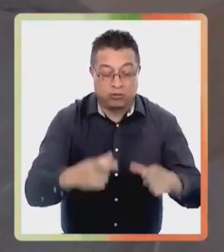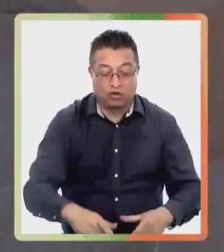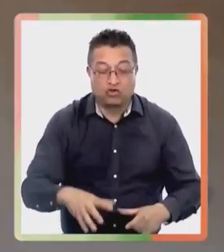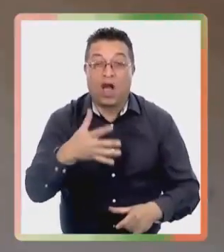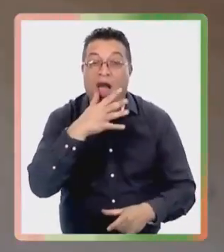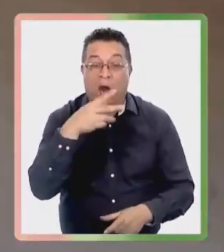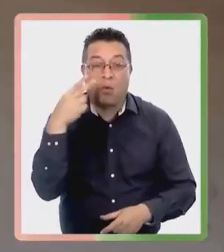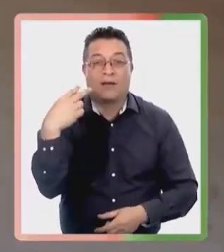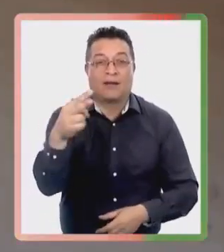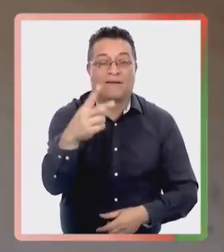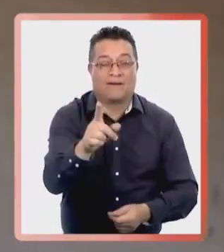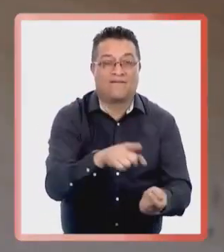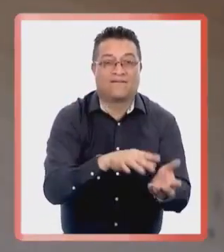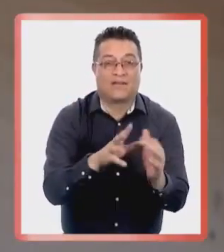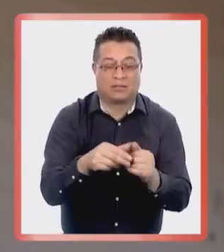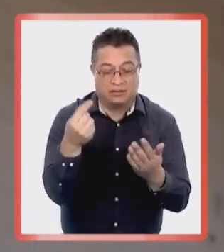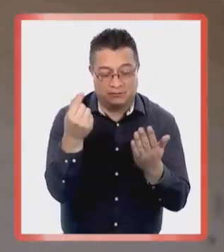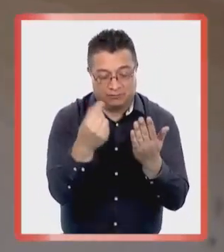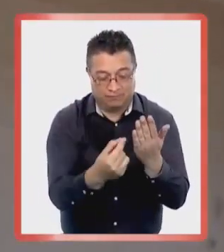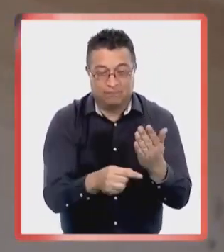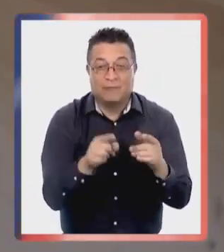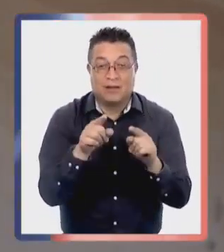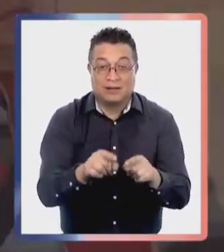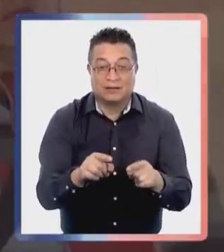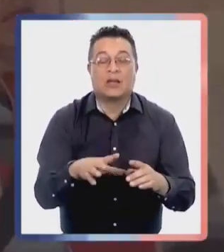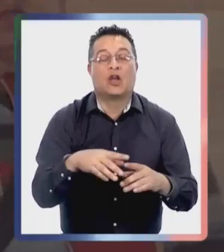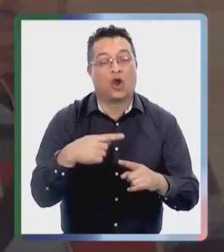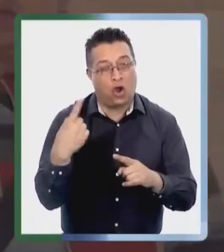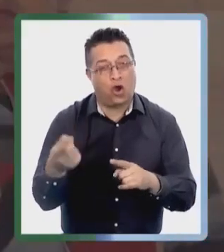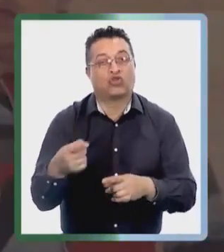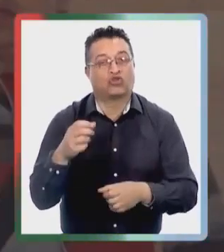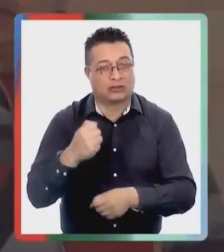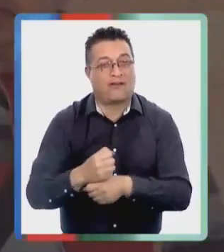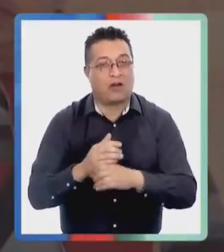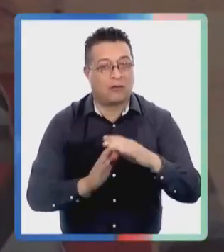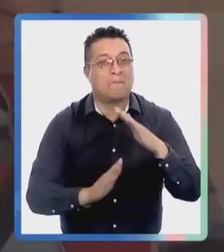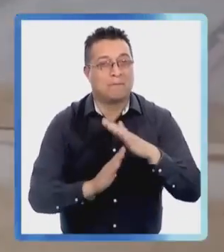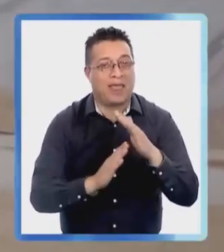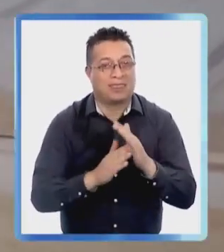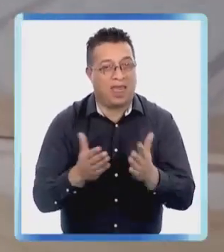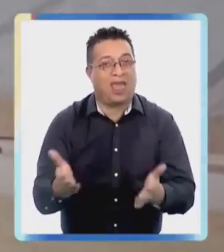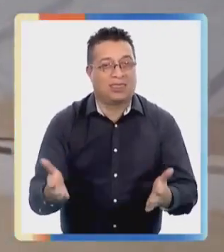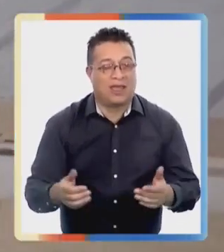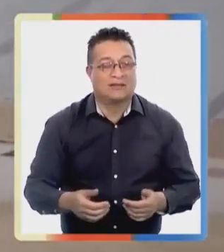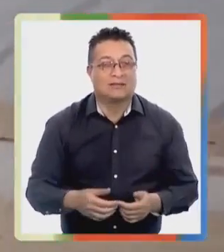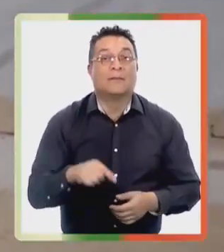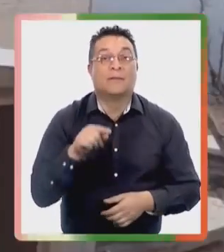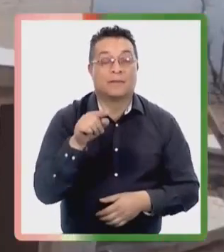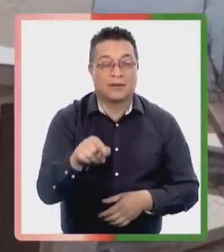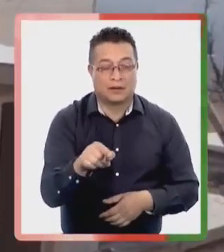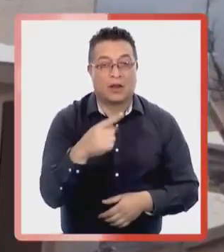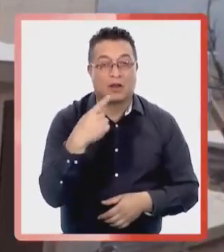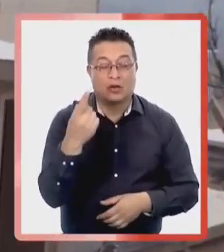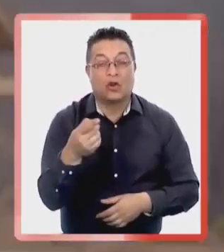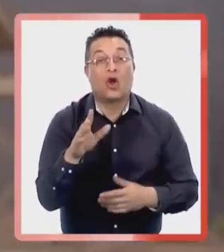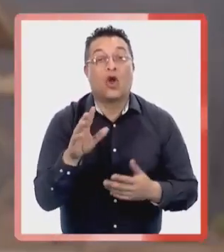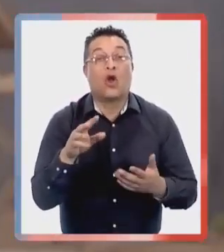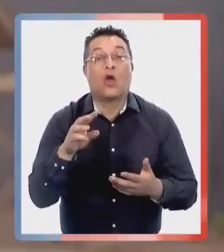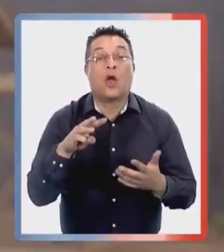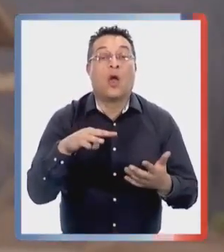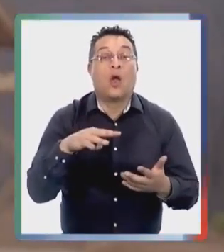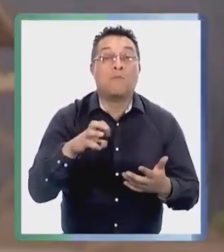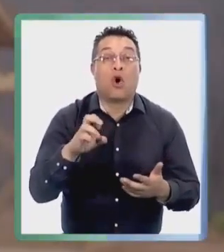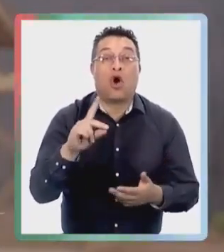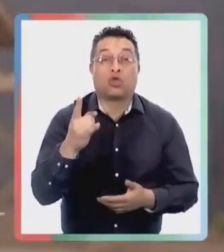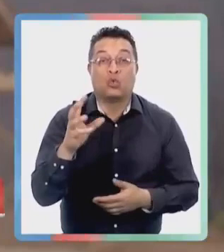agua de cada familia para realizar un diagnóstico de este elemento es otra de las tareas pendientes. El tipo de módulo que estamos